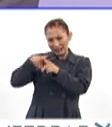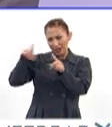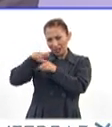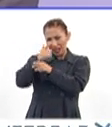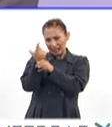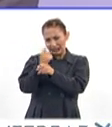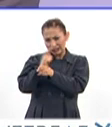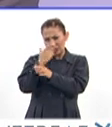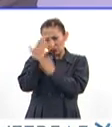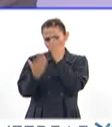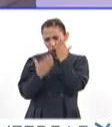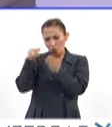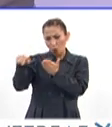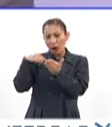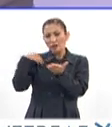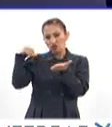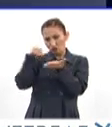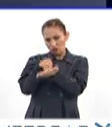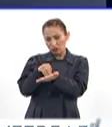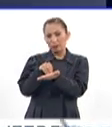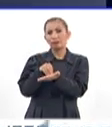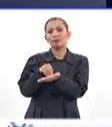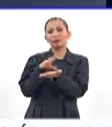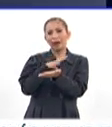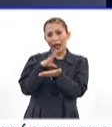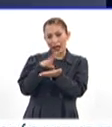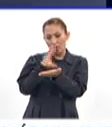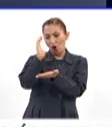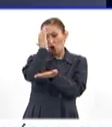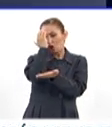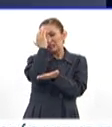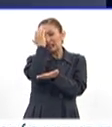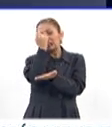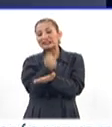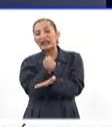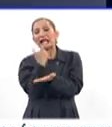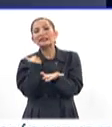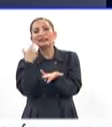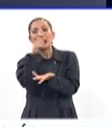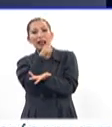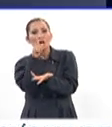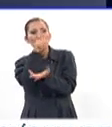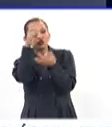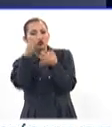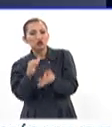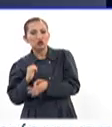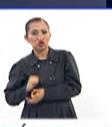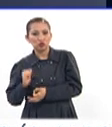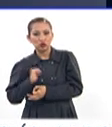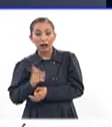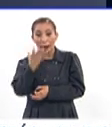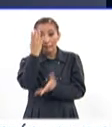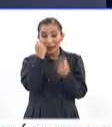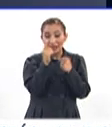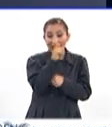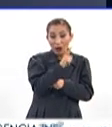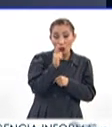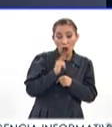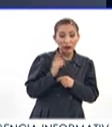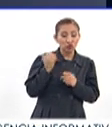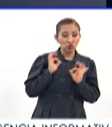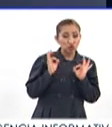carreras, pues se aplica, ¿no? El conocimiento de lenguas originarias, el aprendizaje de